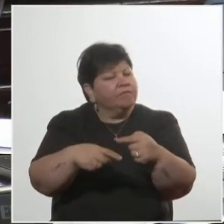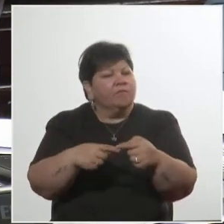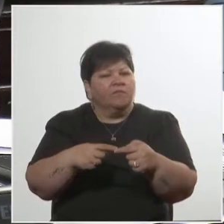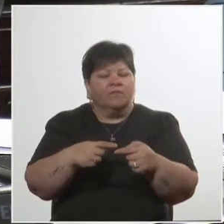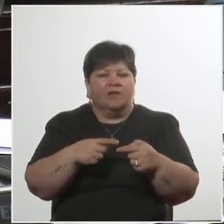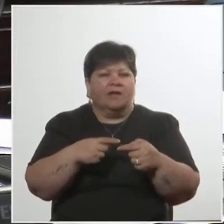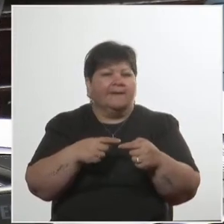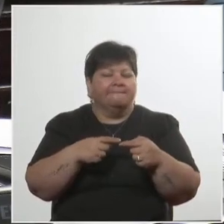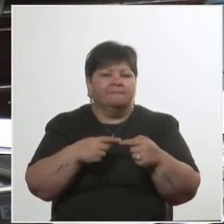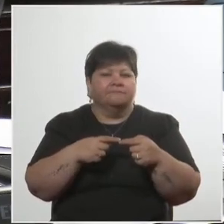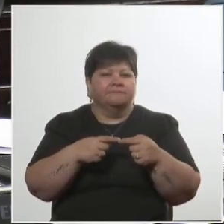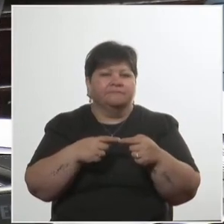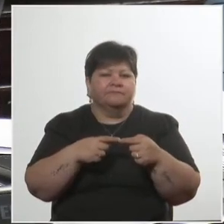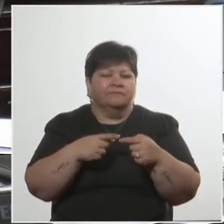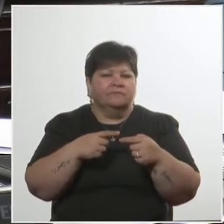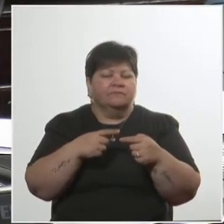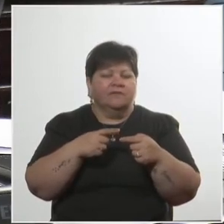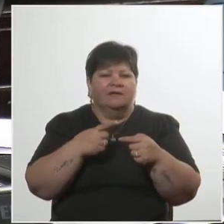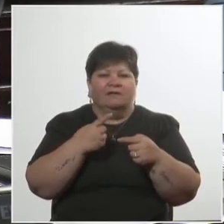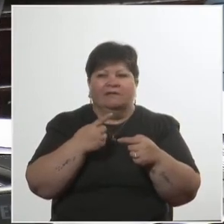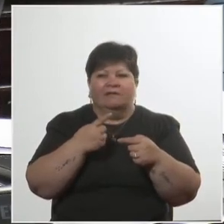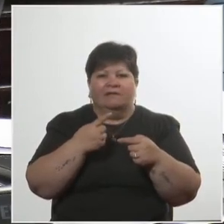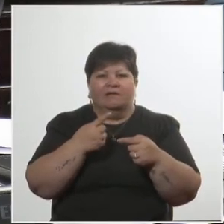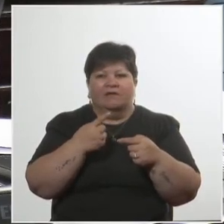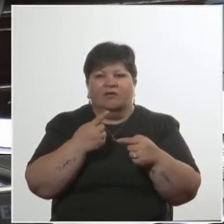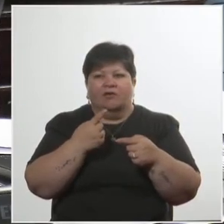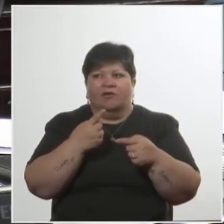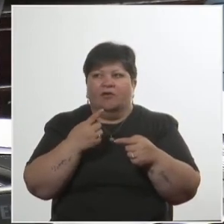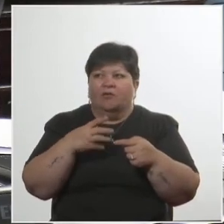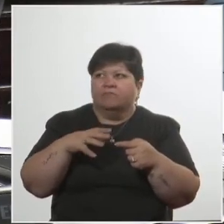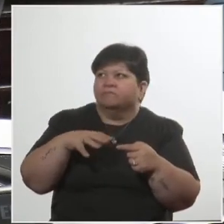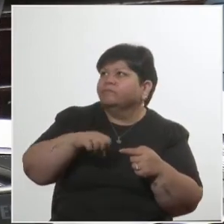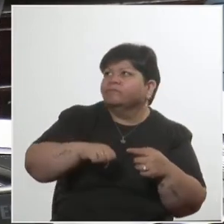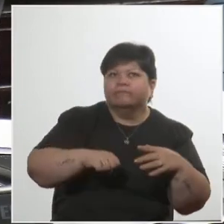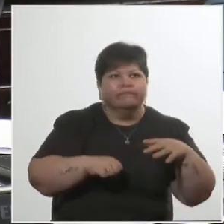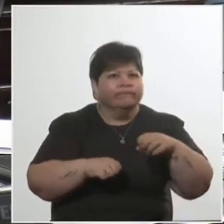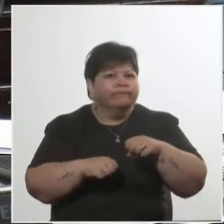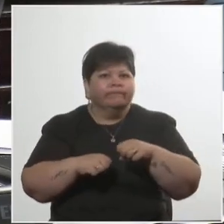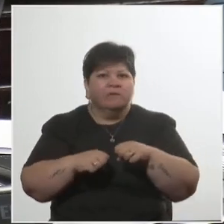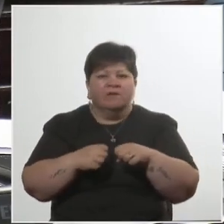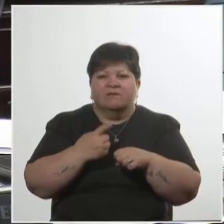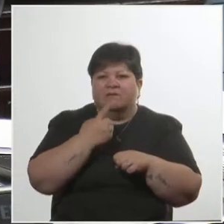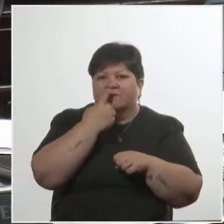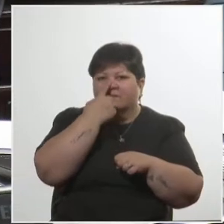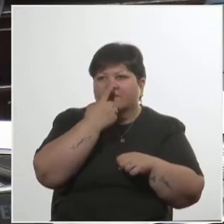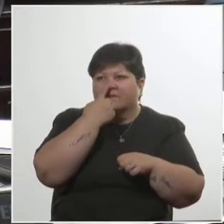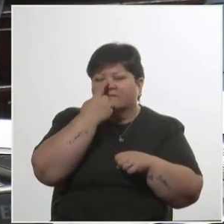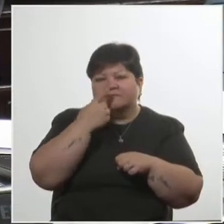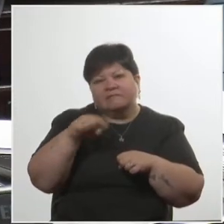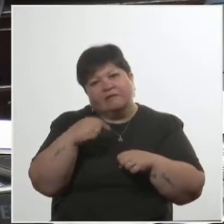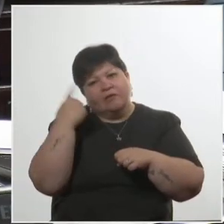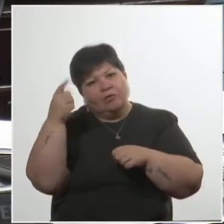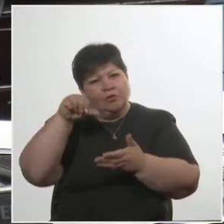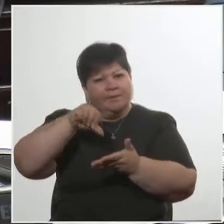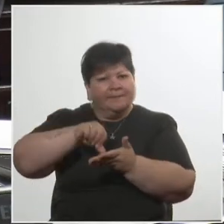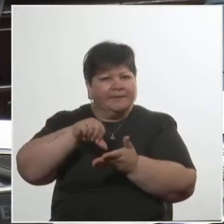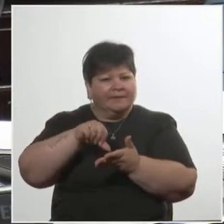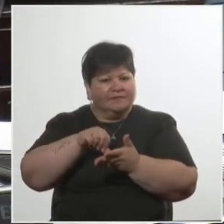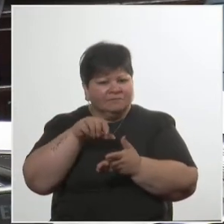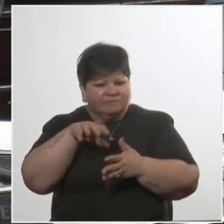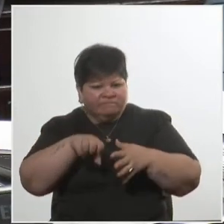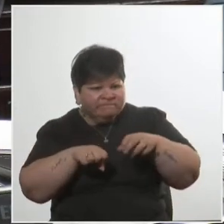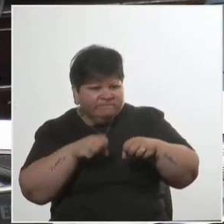batalla de de intereses ajenos a Los Reales intereses de los orientales y